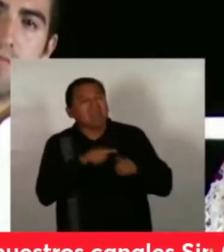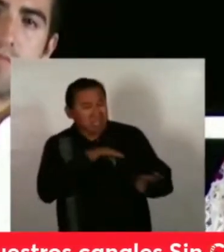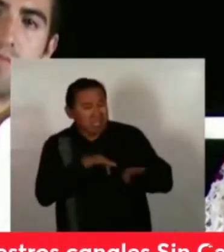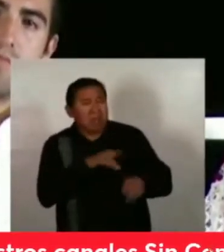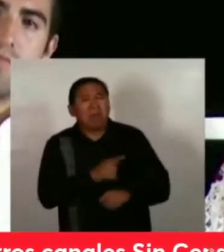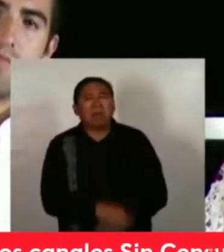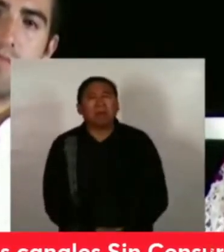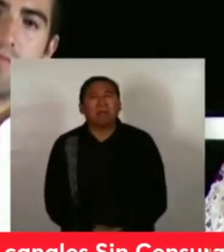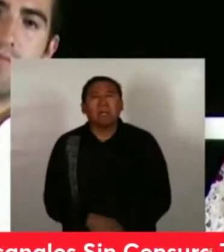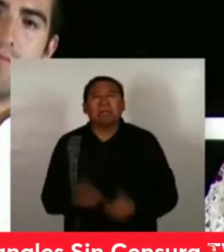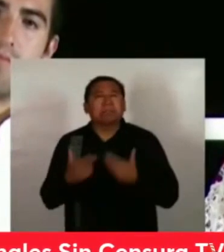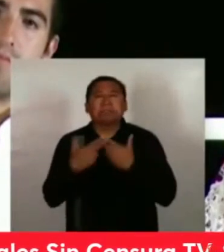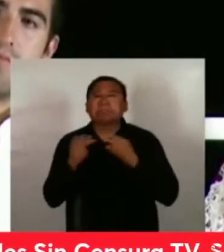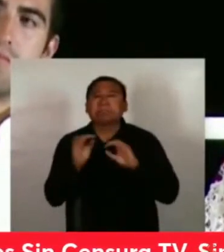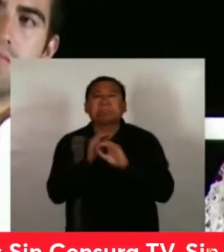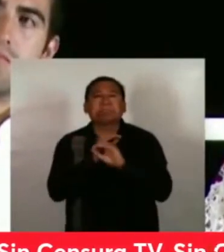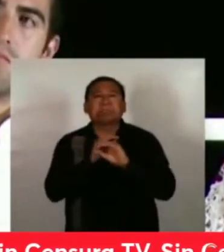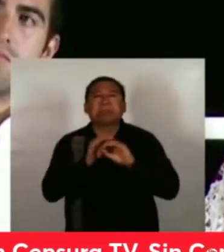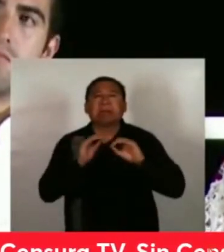trabajo?